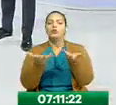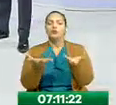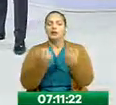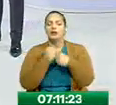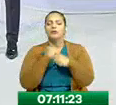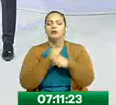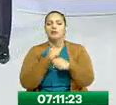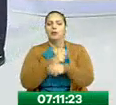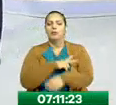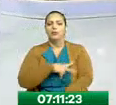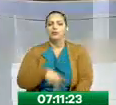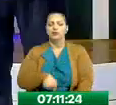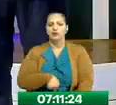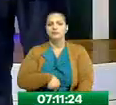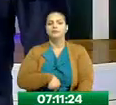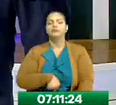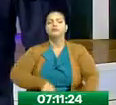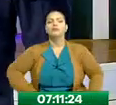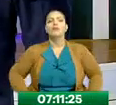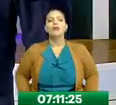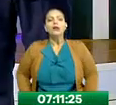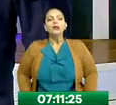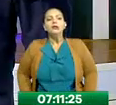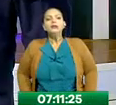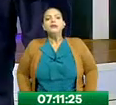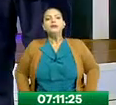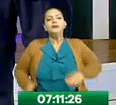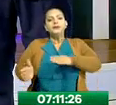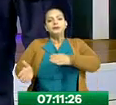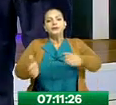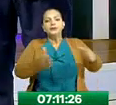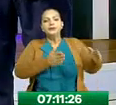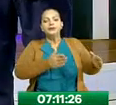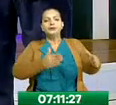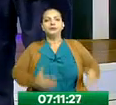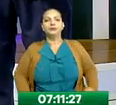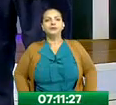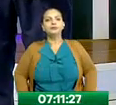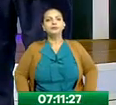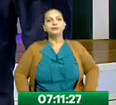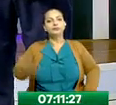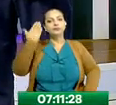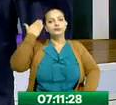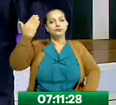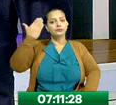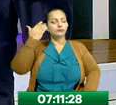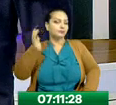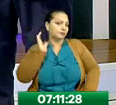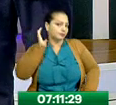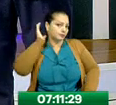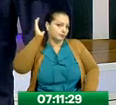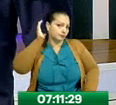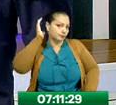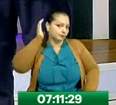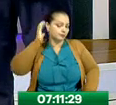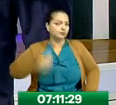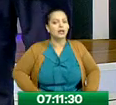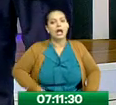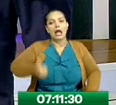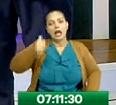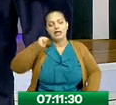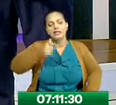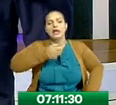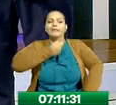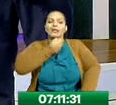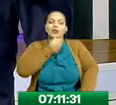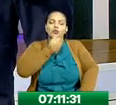Y ahora queremos informarles que la alcaldesa de Guayaquil, Cintia Viteri, aseguró que está a la espera de que este viernes